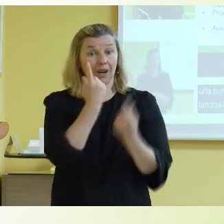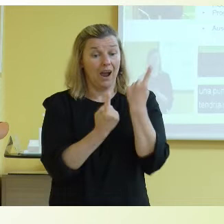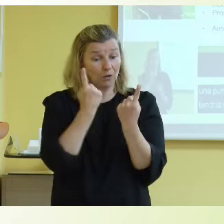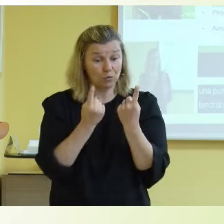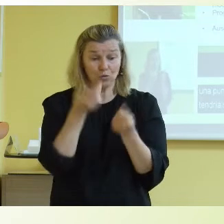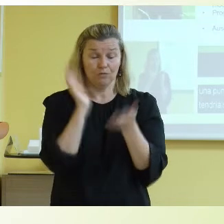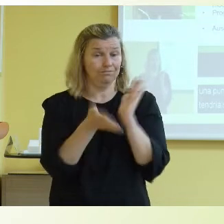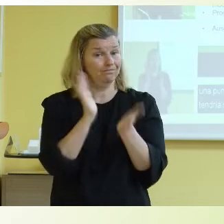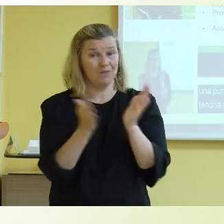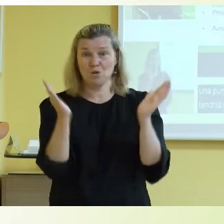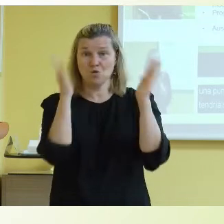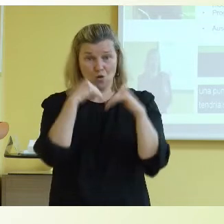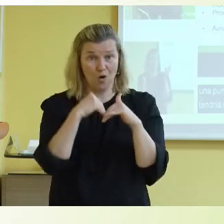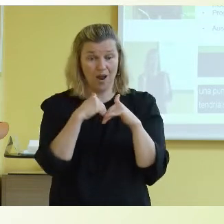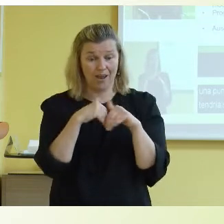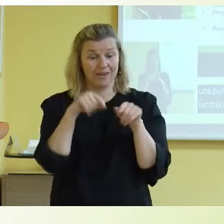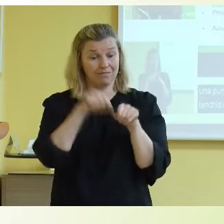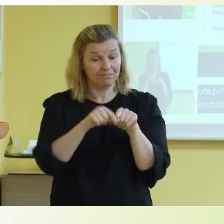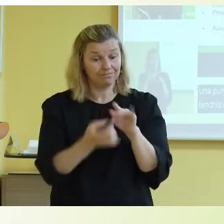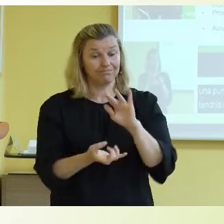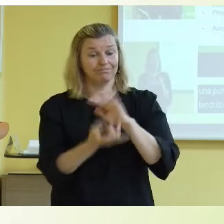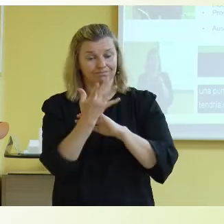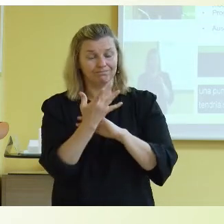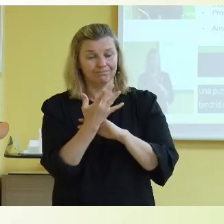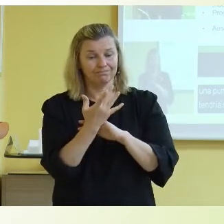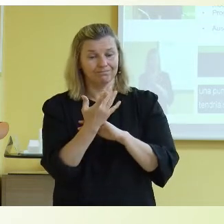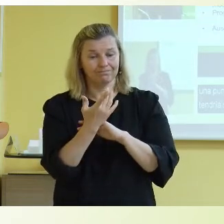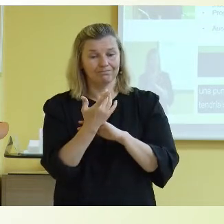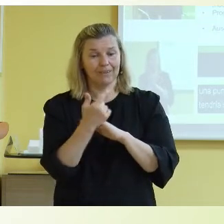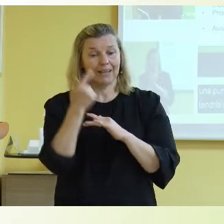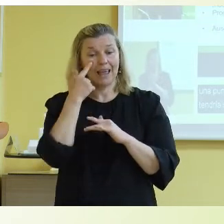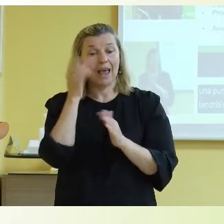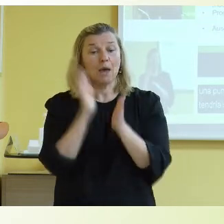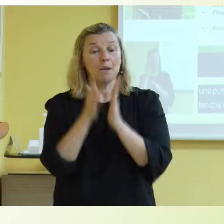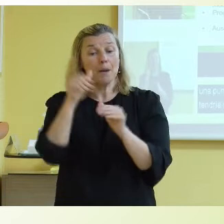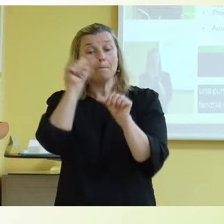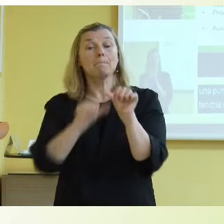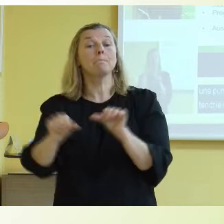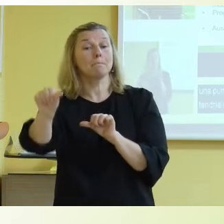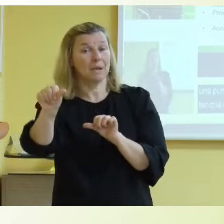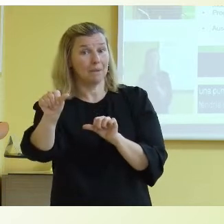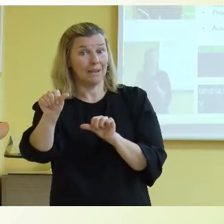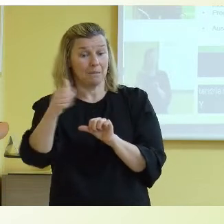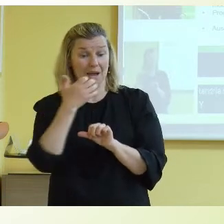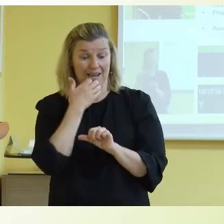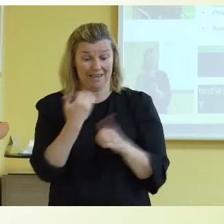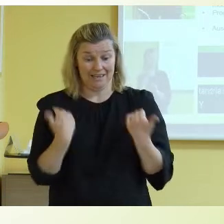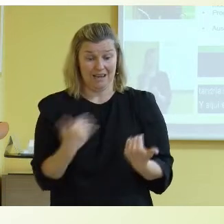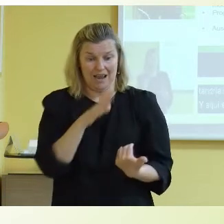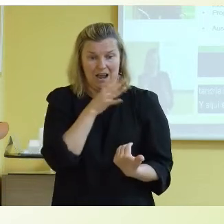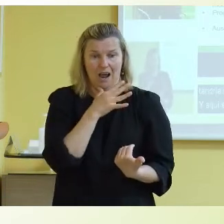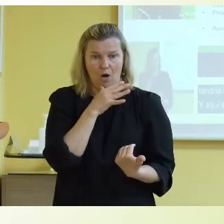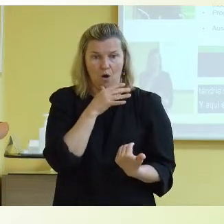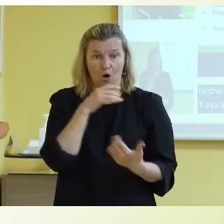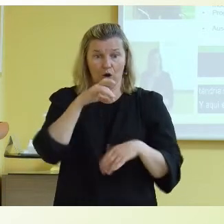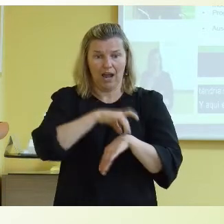aquí entro en el concepto de la parte de las perspectivas terapéuticas. Si yo, a fecha de hoy, enfermedad rara, tengo